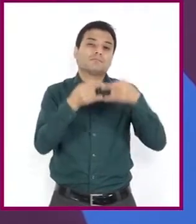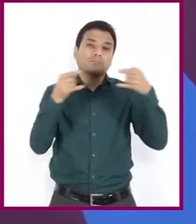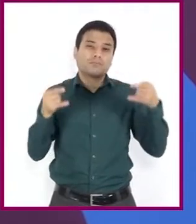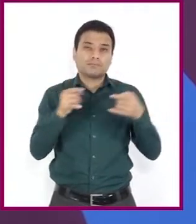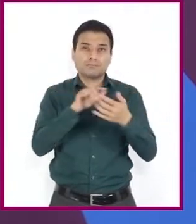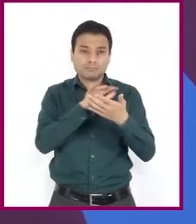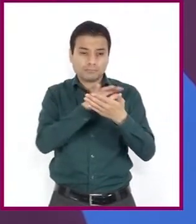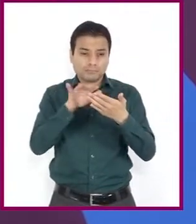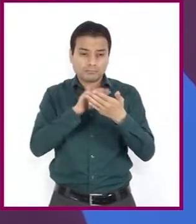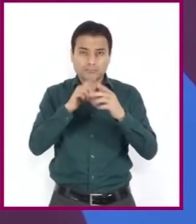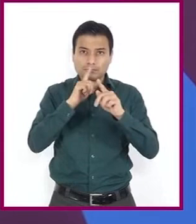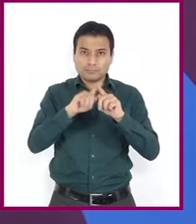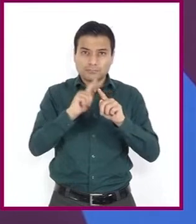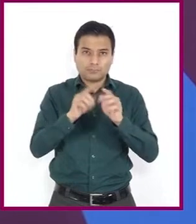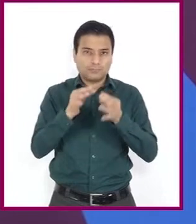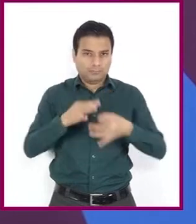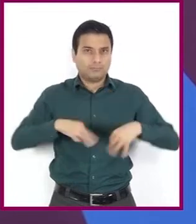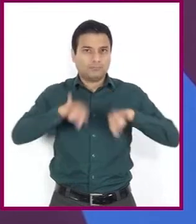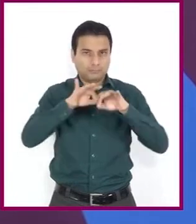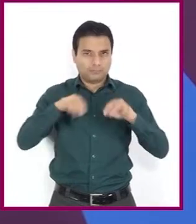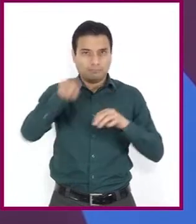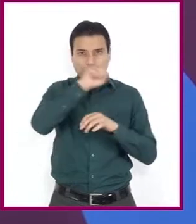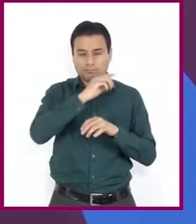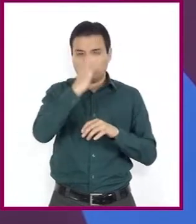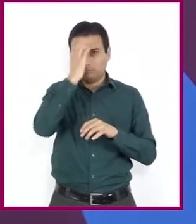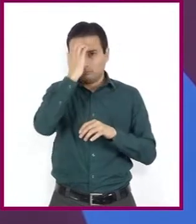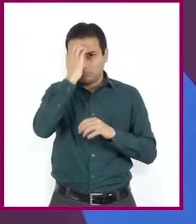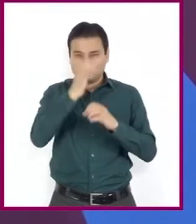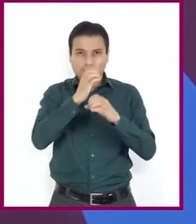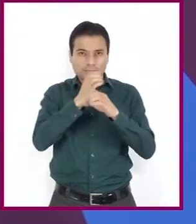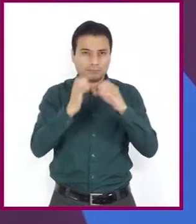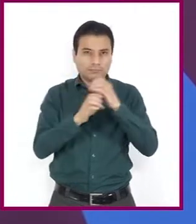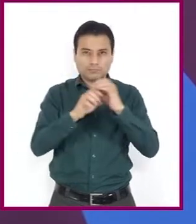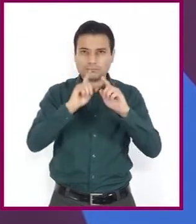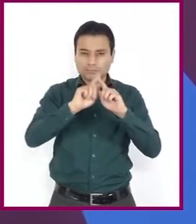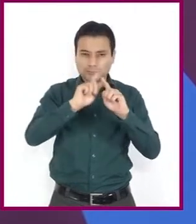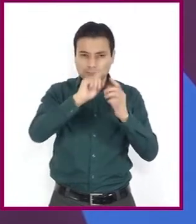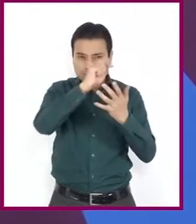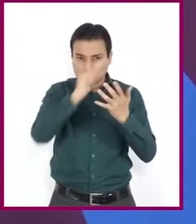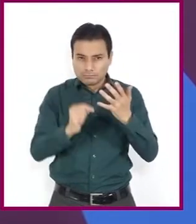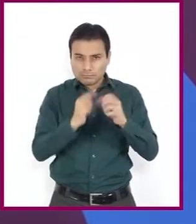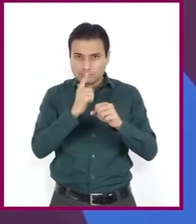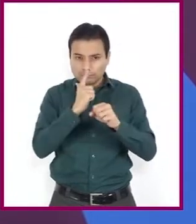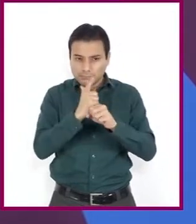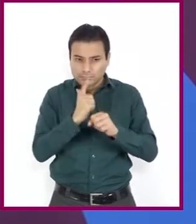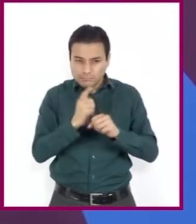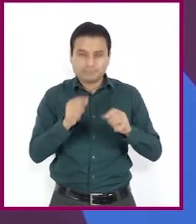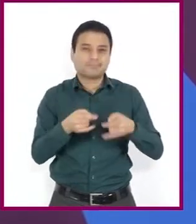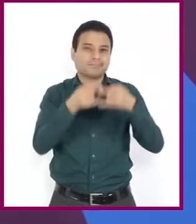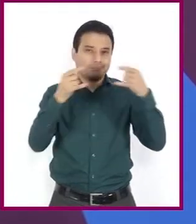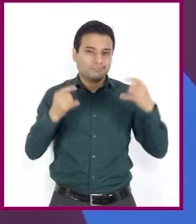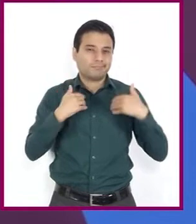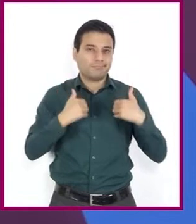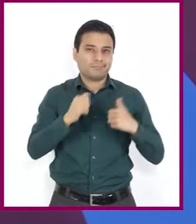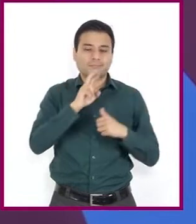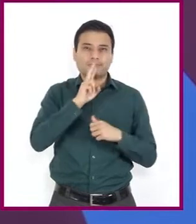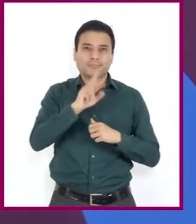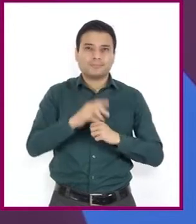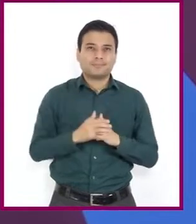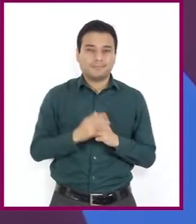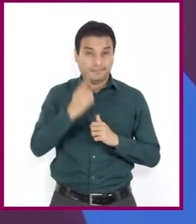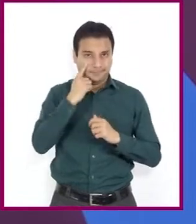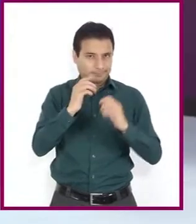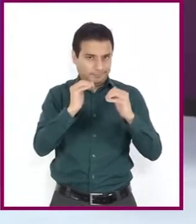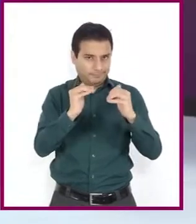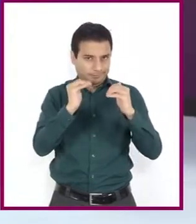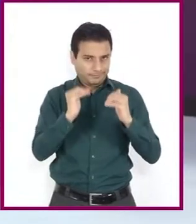es importante ir identificando los elementos que nos ayudarán a entender mejor la historia. Por lo que a